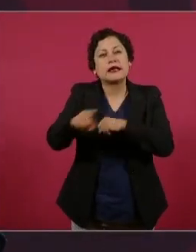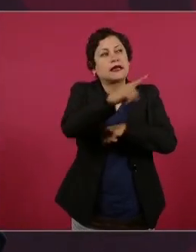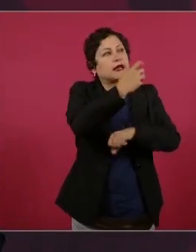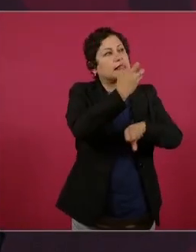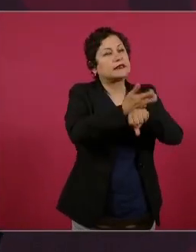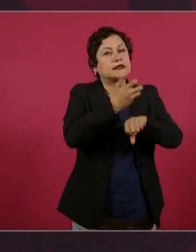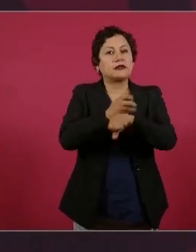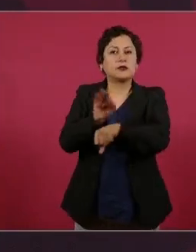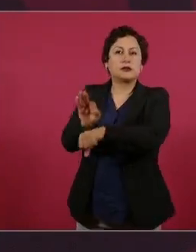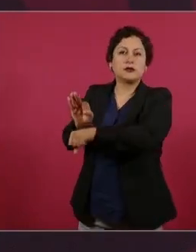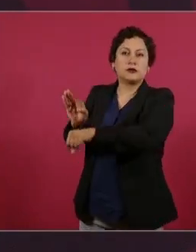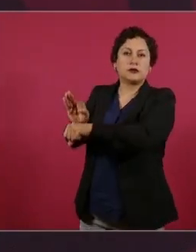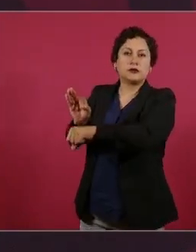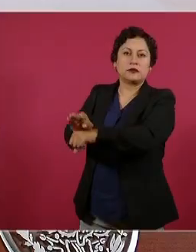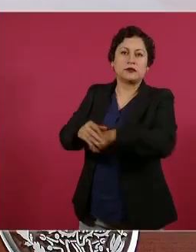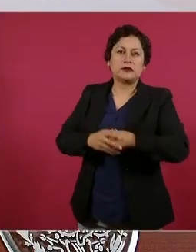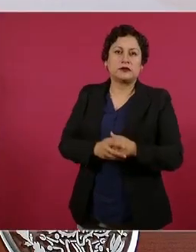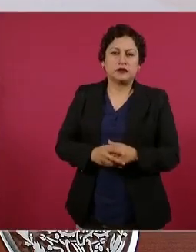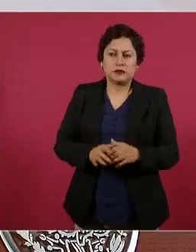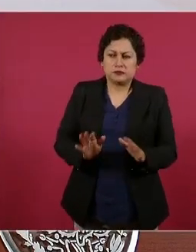protestan,